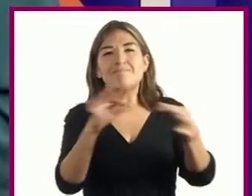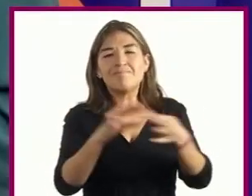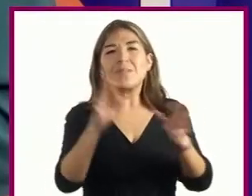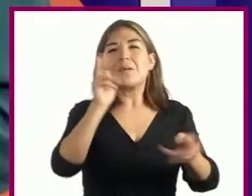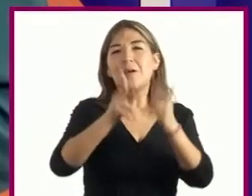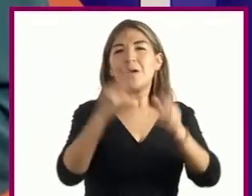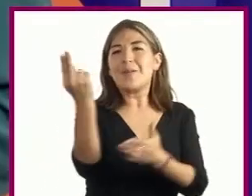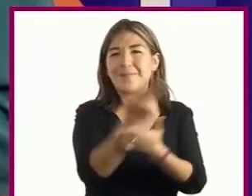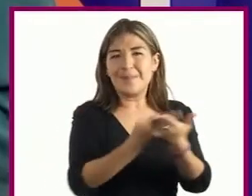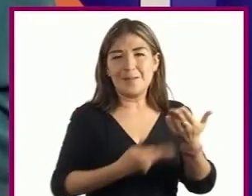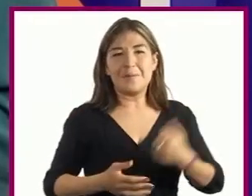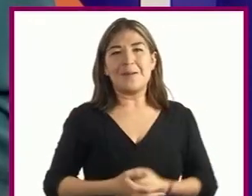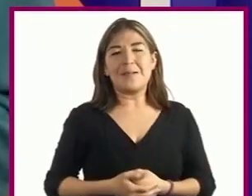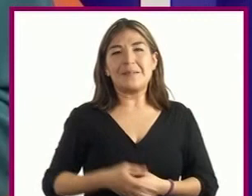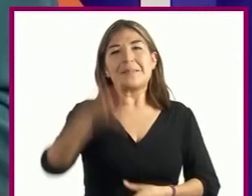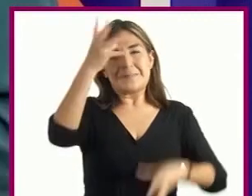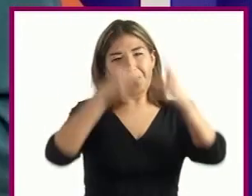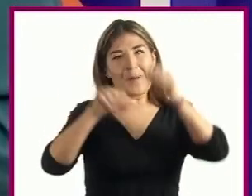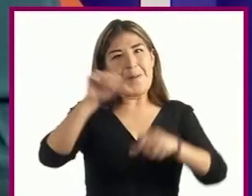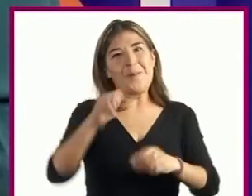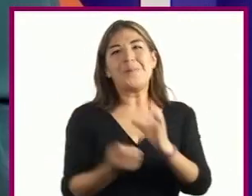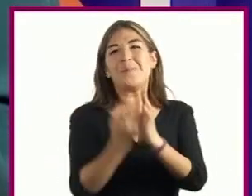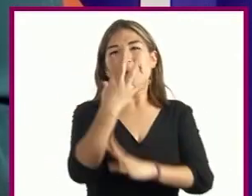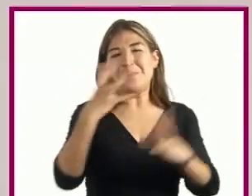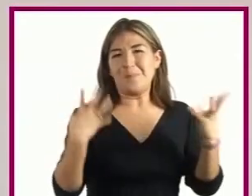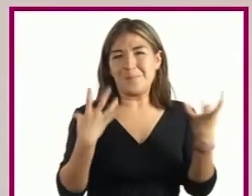Dibujando. Hemos aprendido algo nuevo juntos.